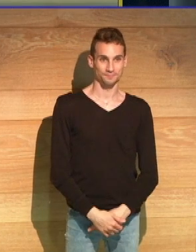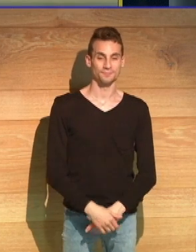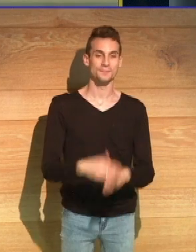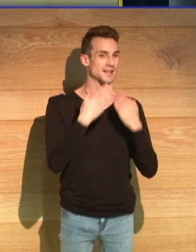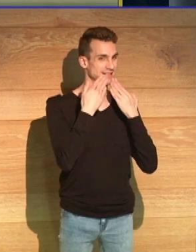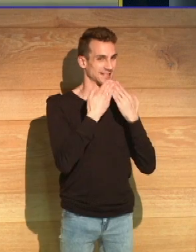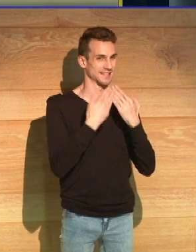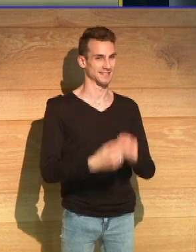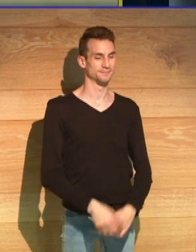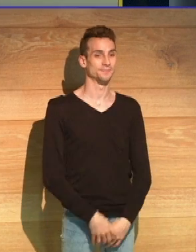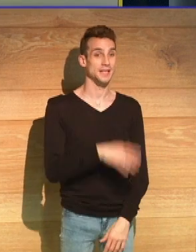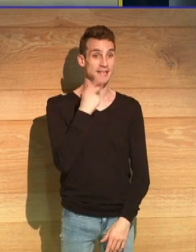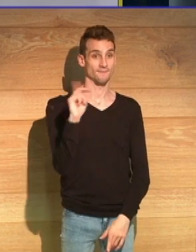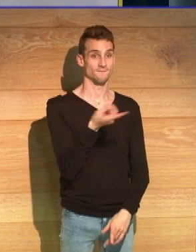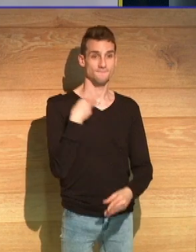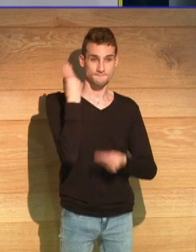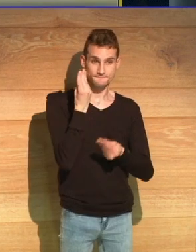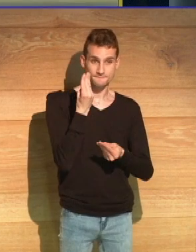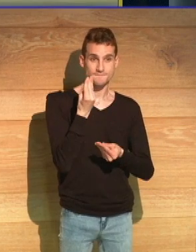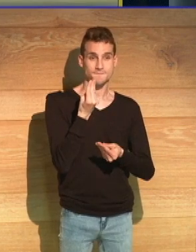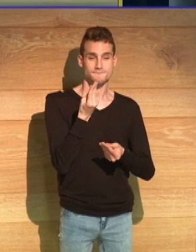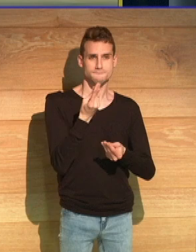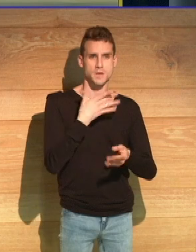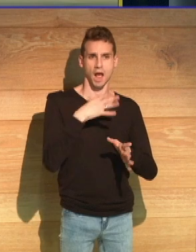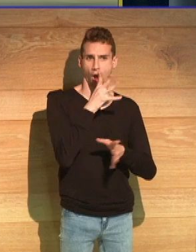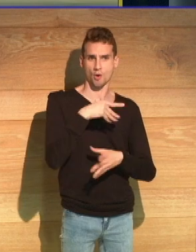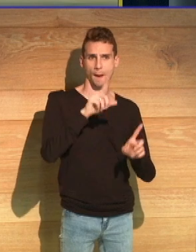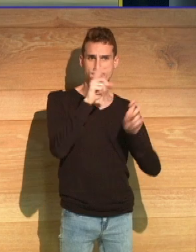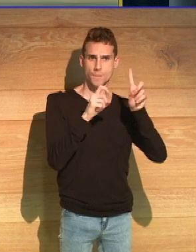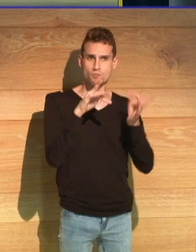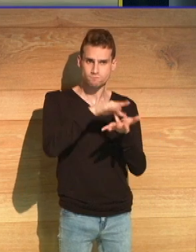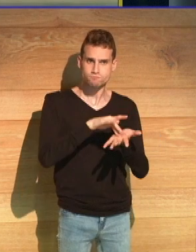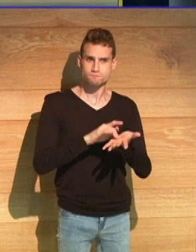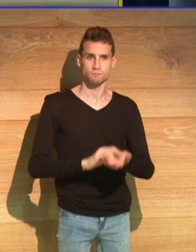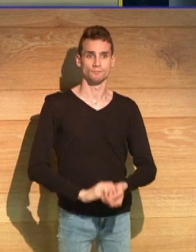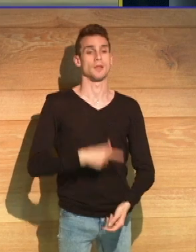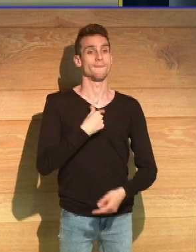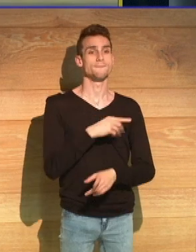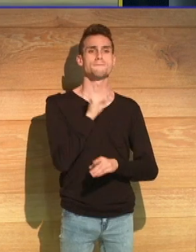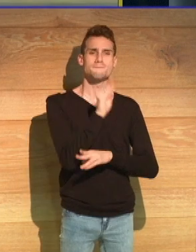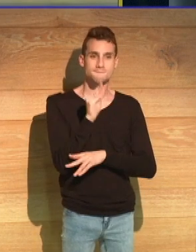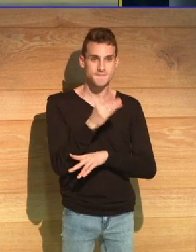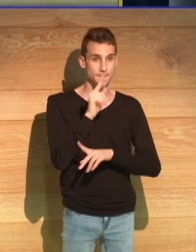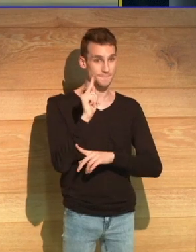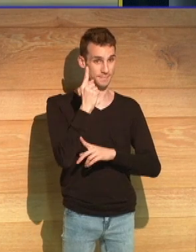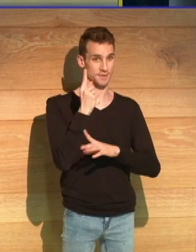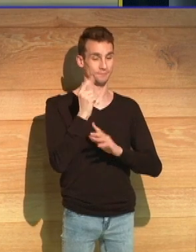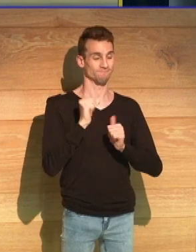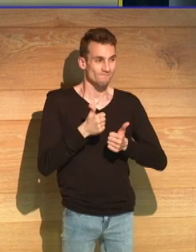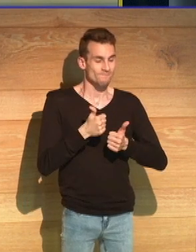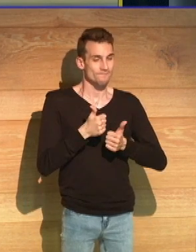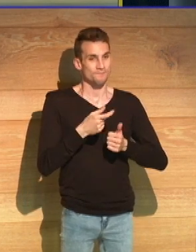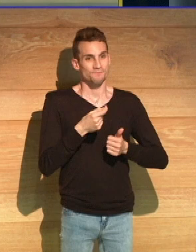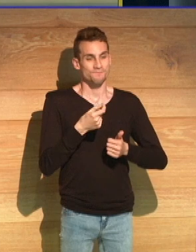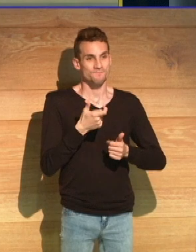Muchas gracias, Josefina. Si os parece, pasamos a las preguntas. Yo quería empezar un poco hablando